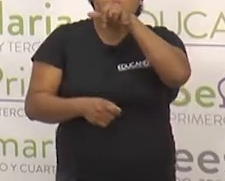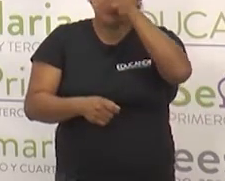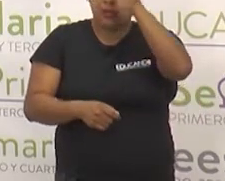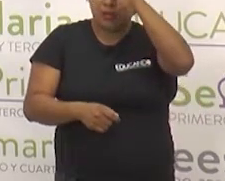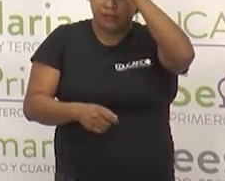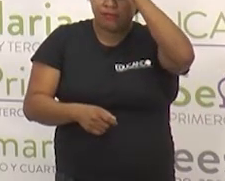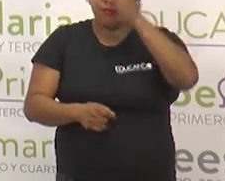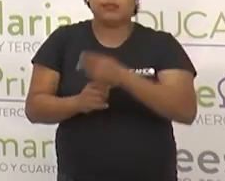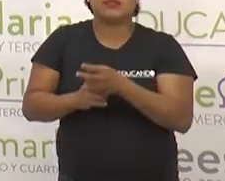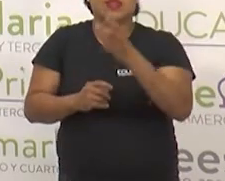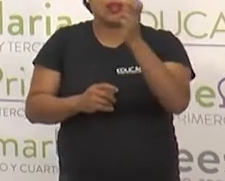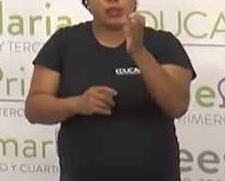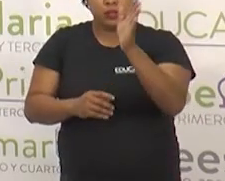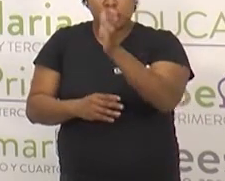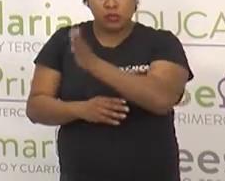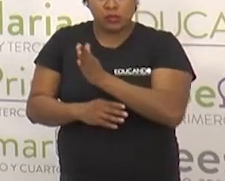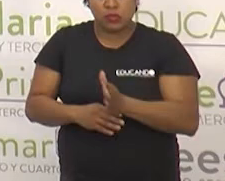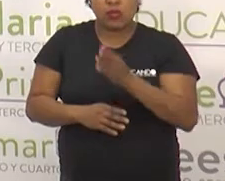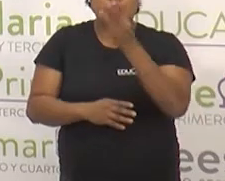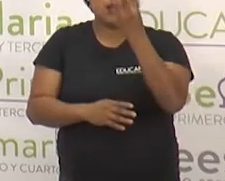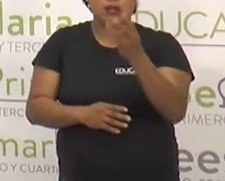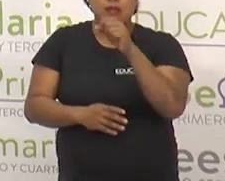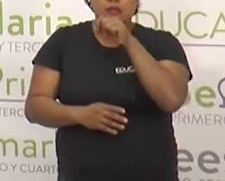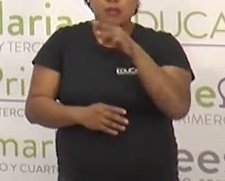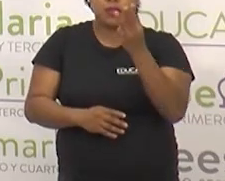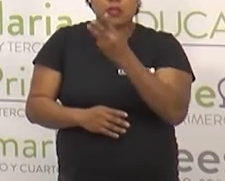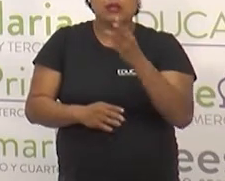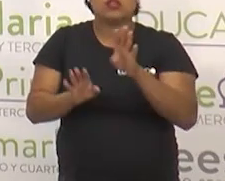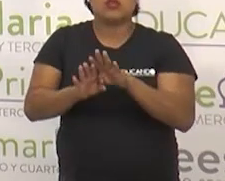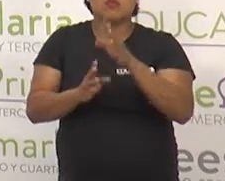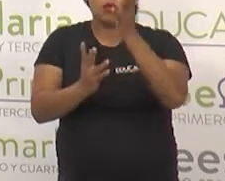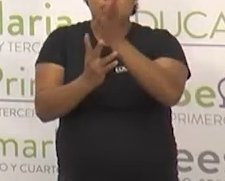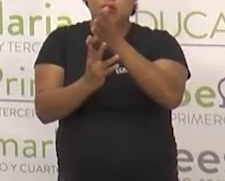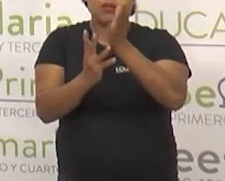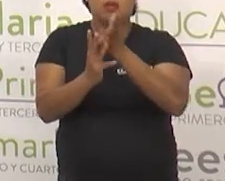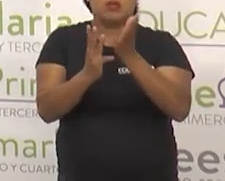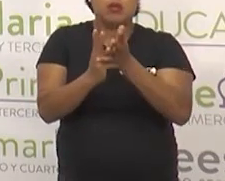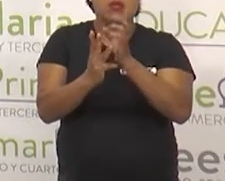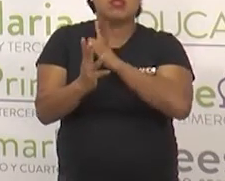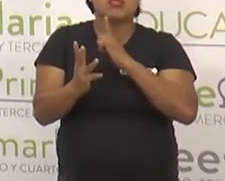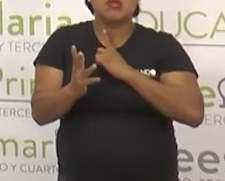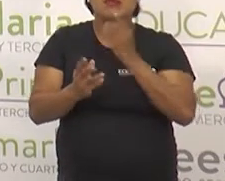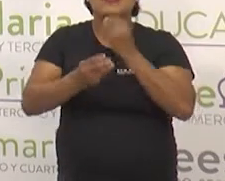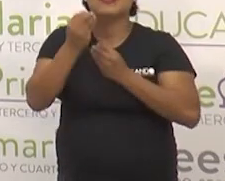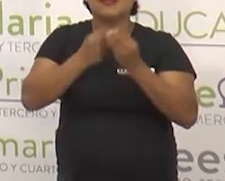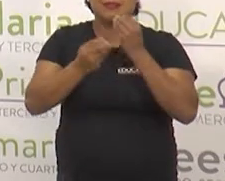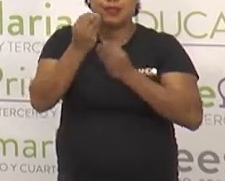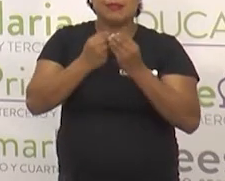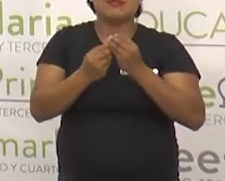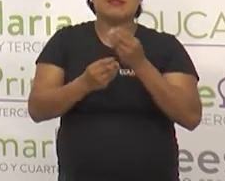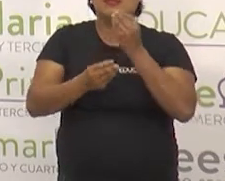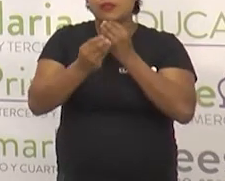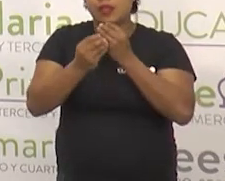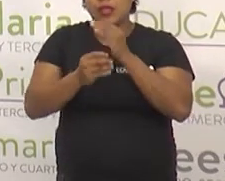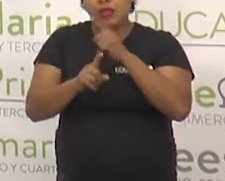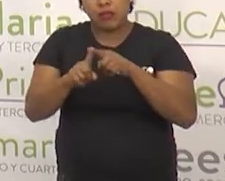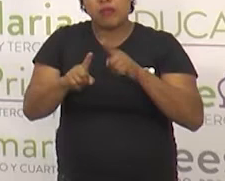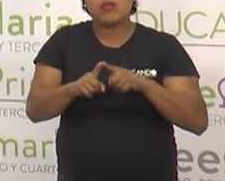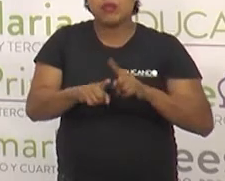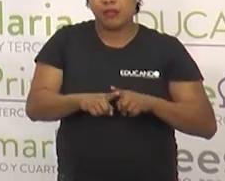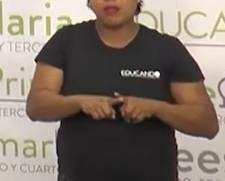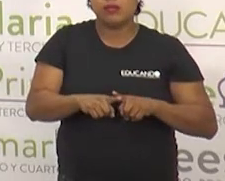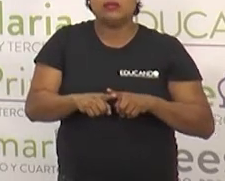cereales. Y es así en esta cantidad de porciones que debemos de consumir